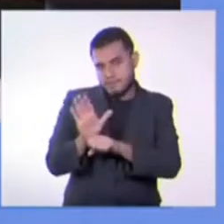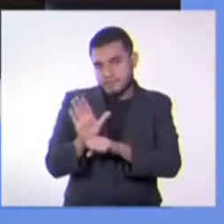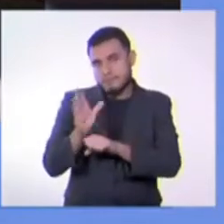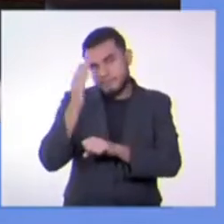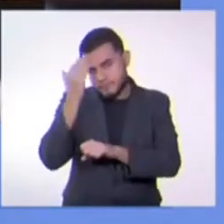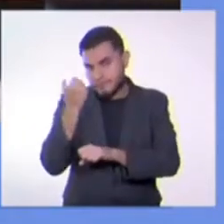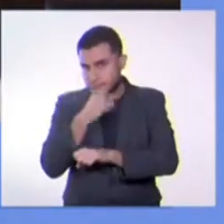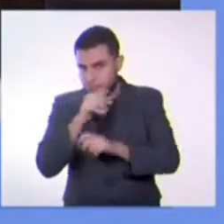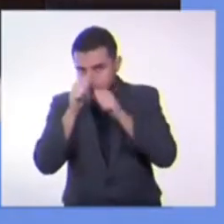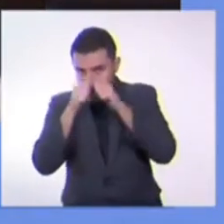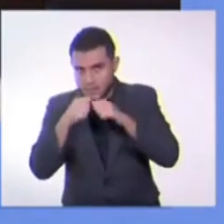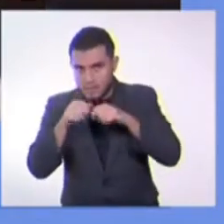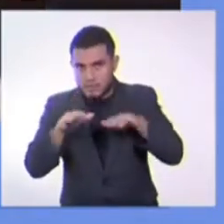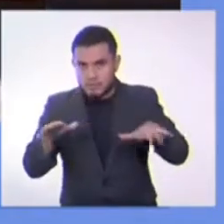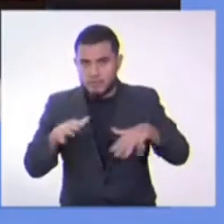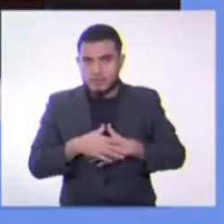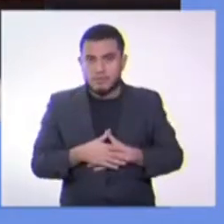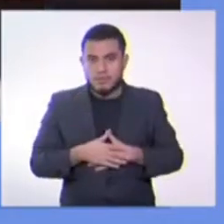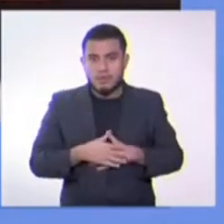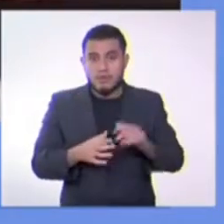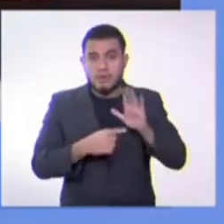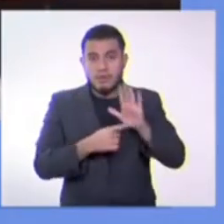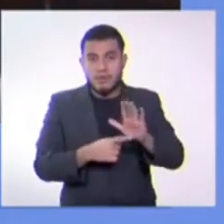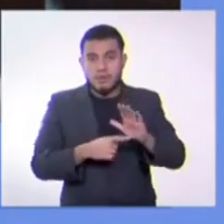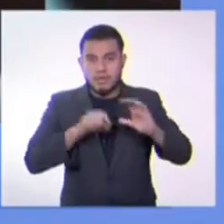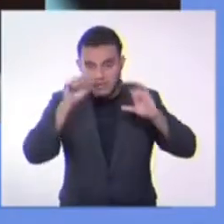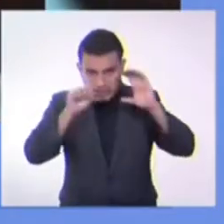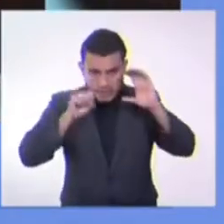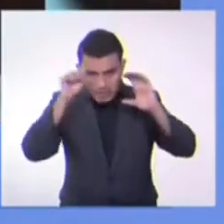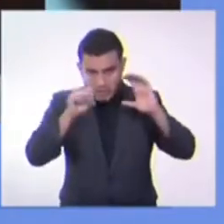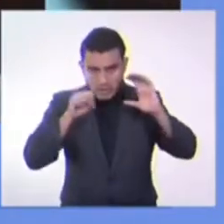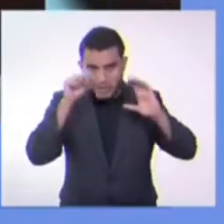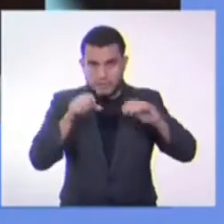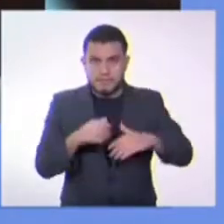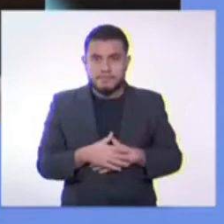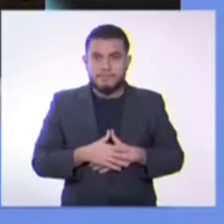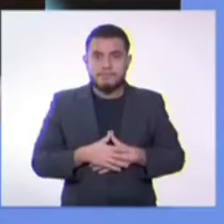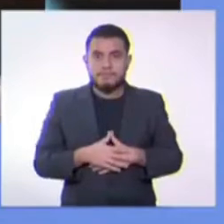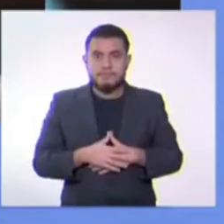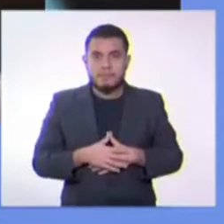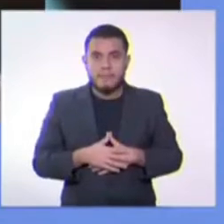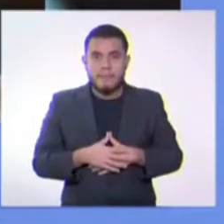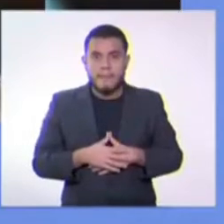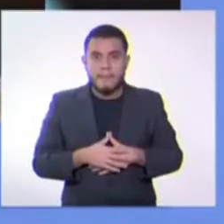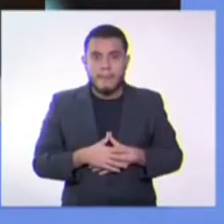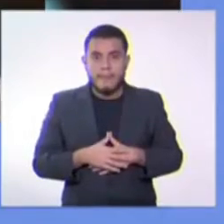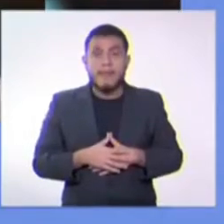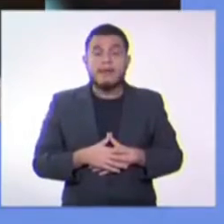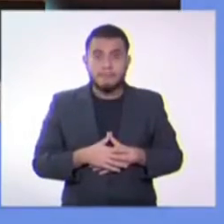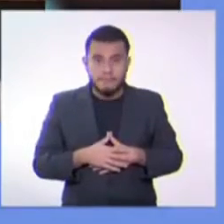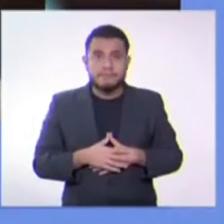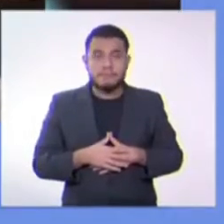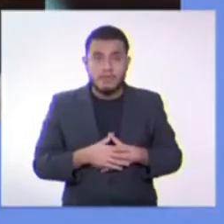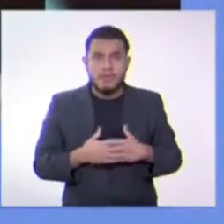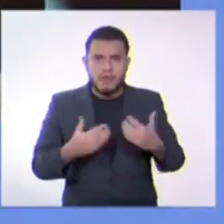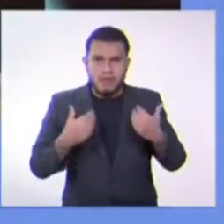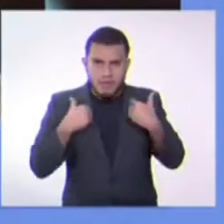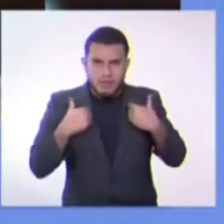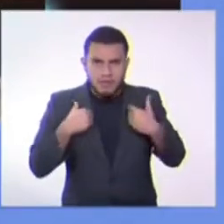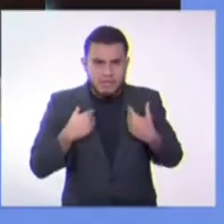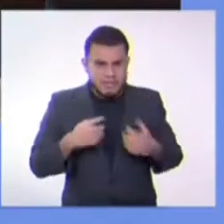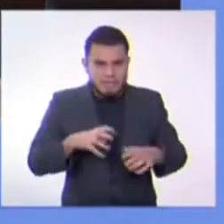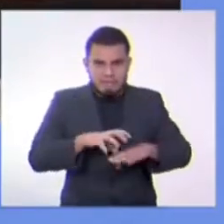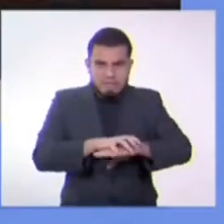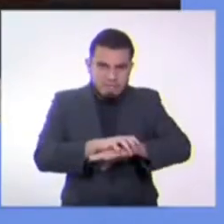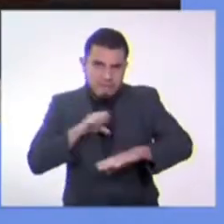COVID-19. Por aquí les dejo esta cápsula histórica sobre la tenencia y expropiación de la tierra en El